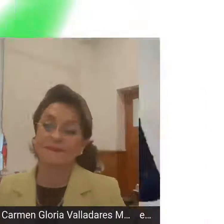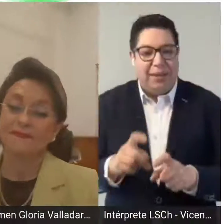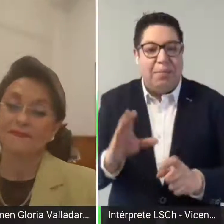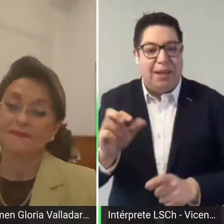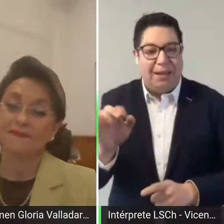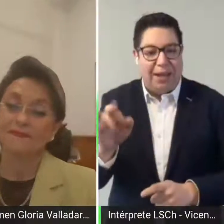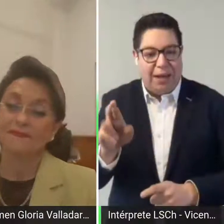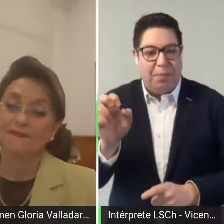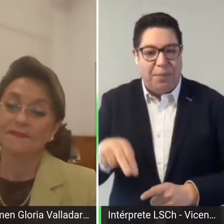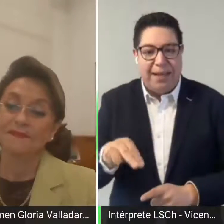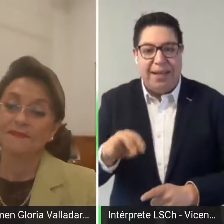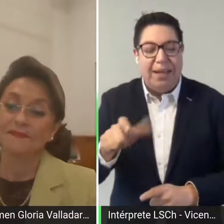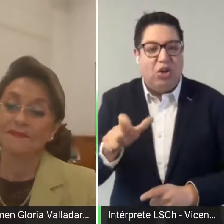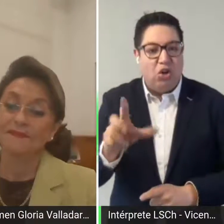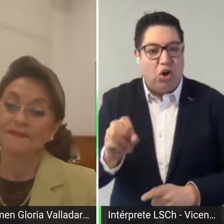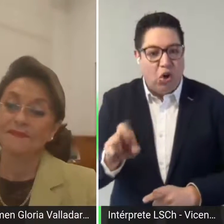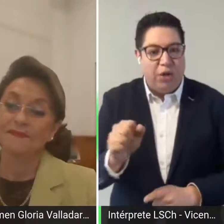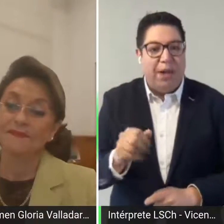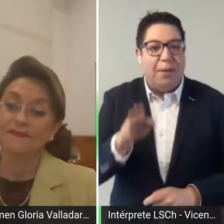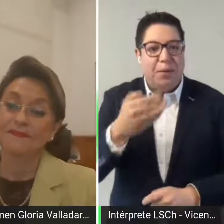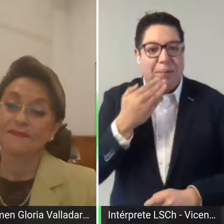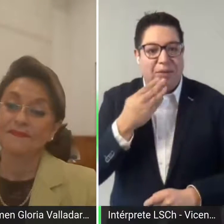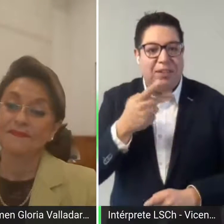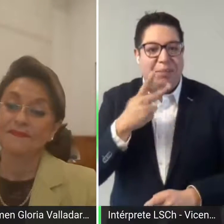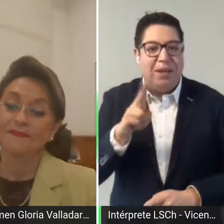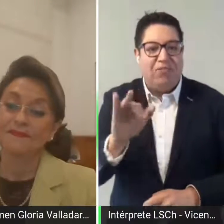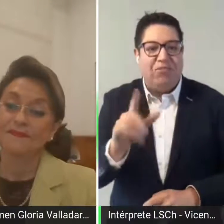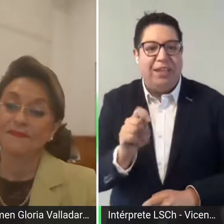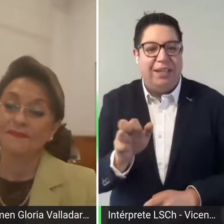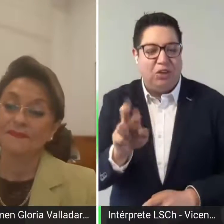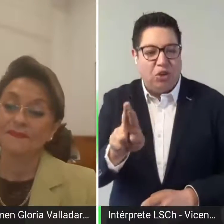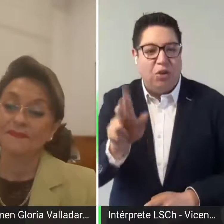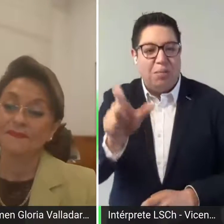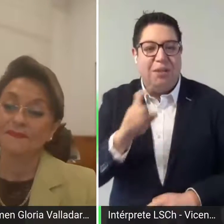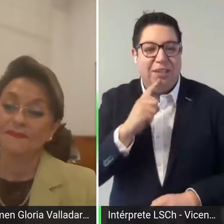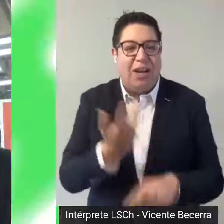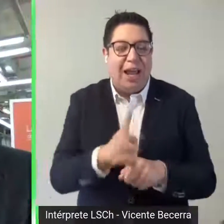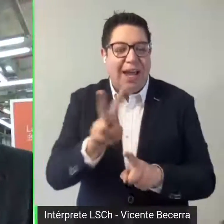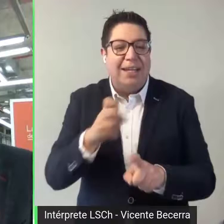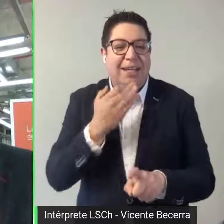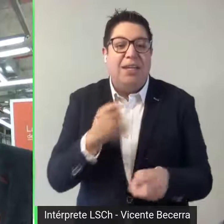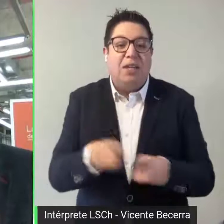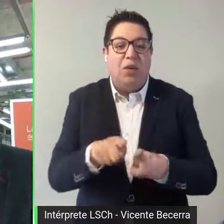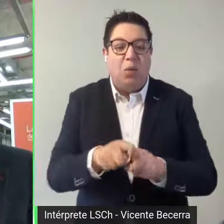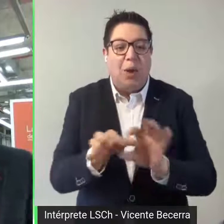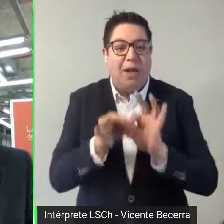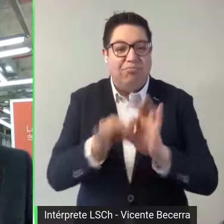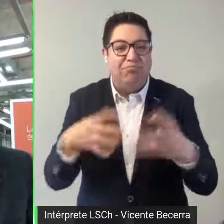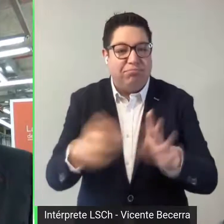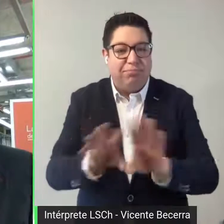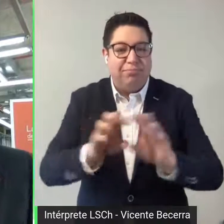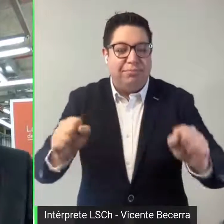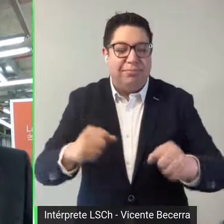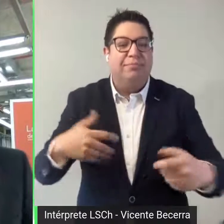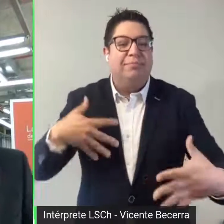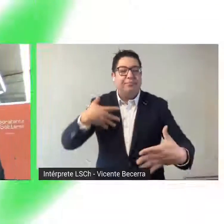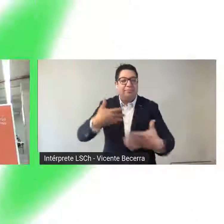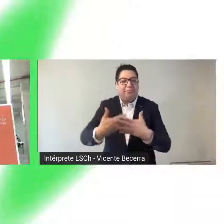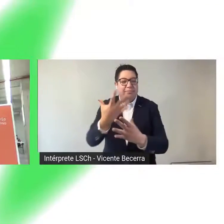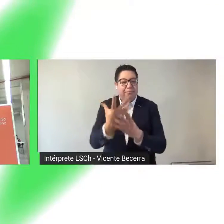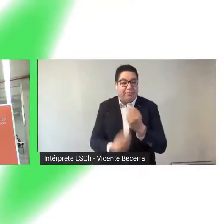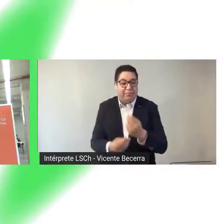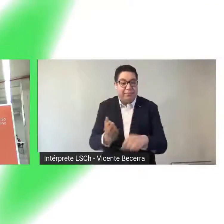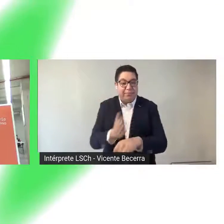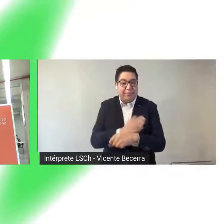Gloria. Gracias también, Víctor. Y con esto damos término a lo que fue este hito de inicio